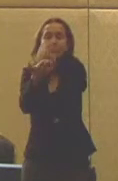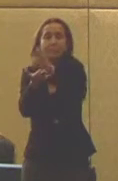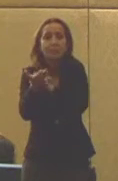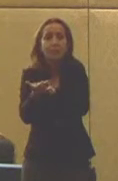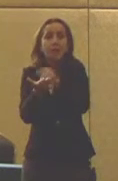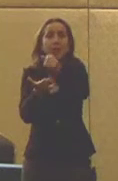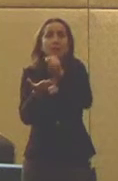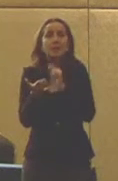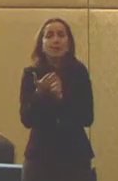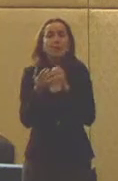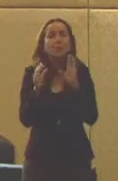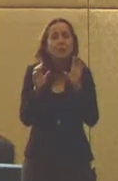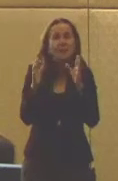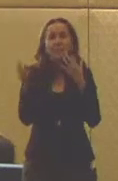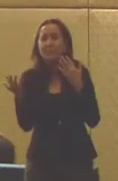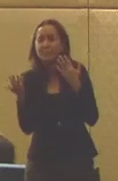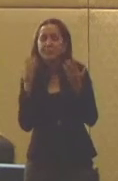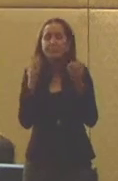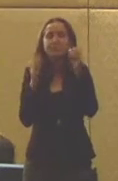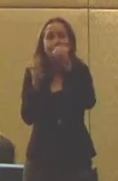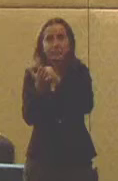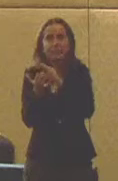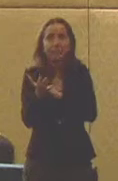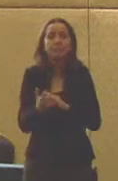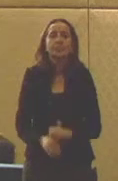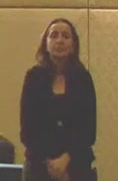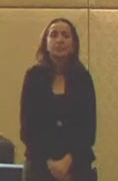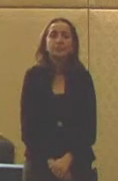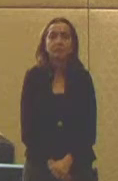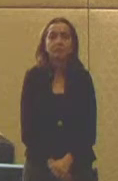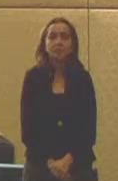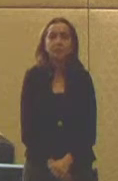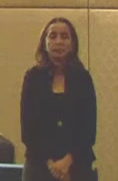puede haber un poco un contrasentido, ¿no?